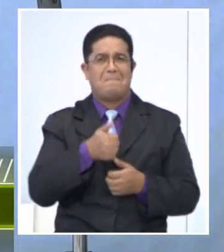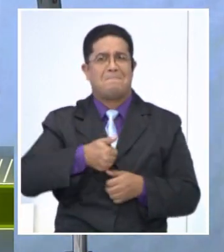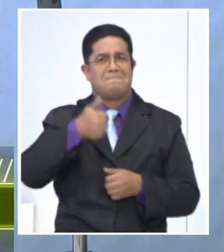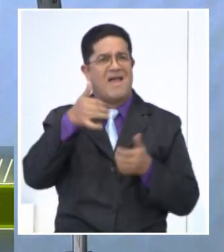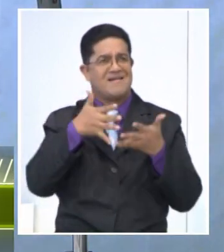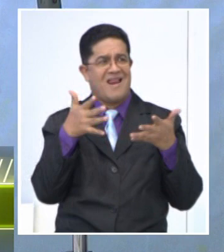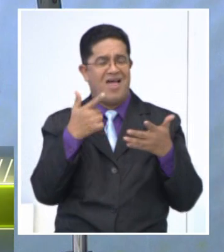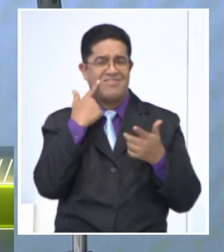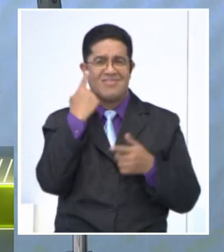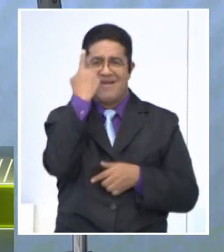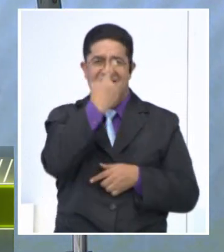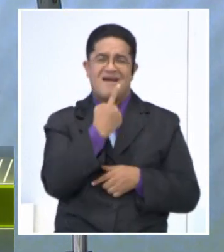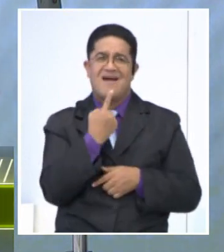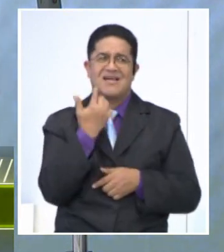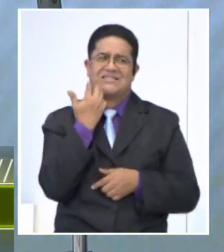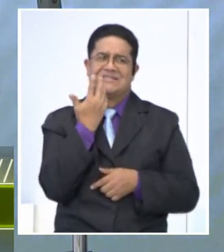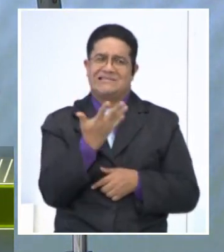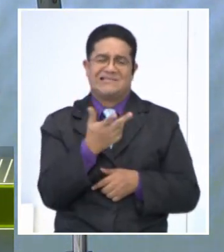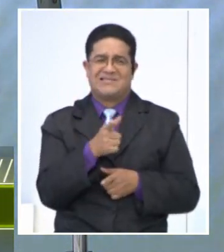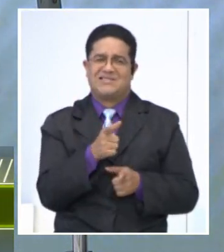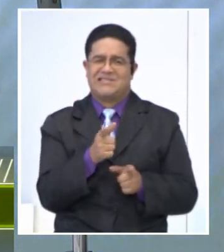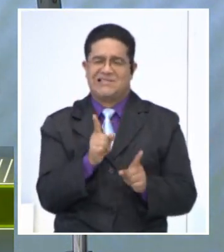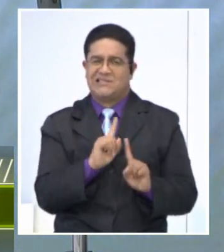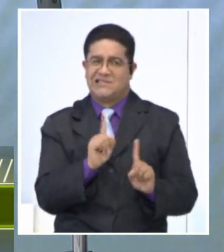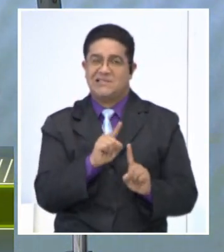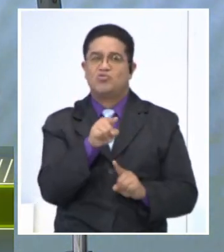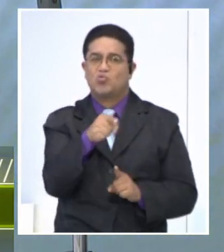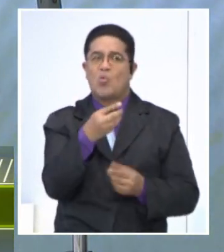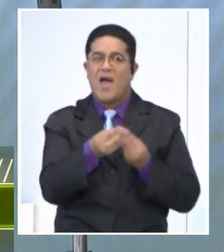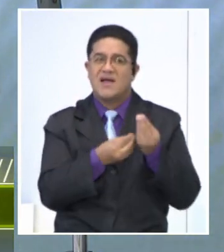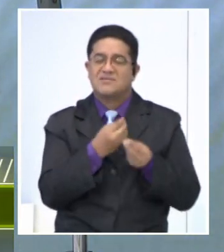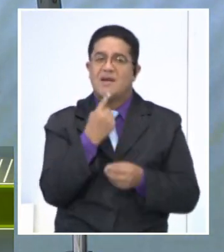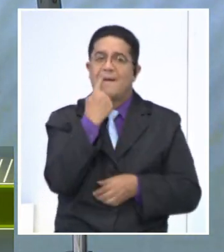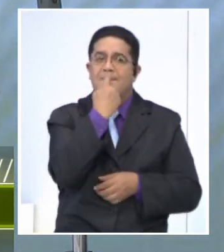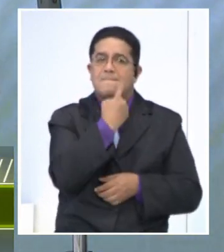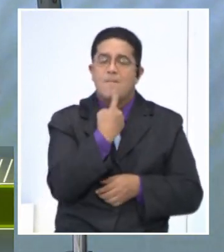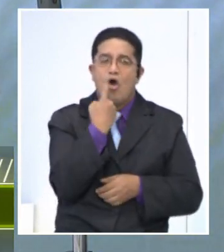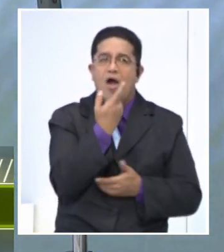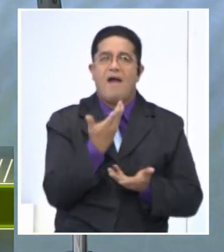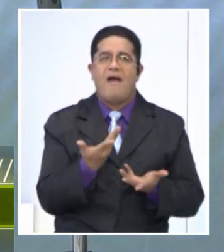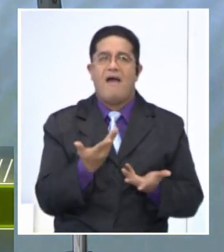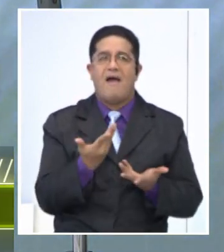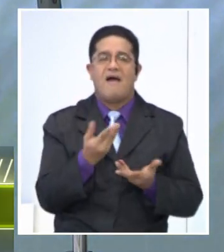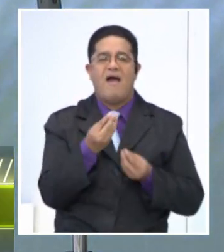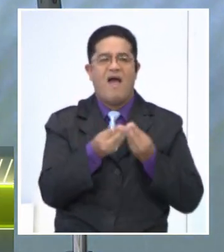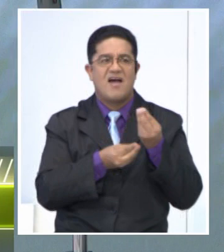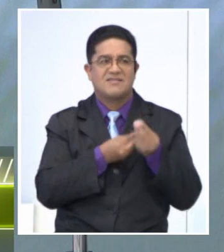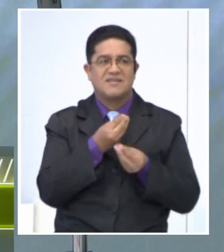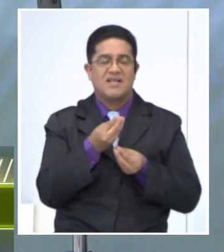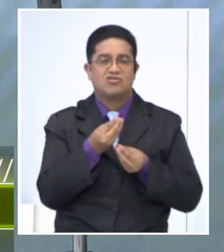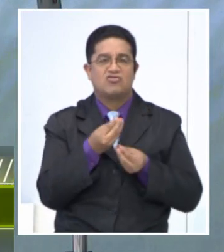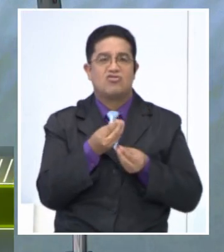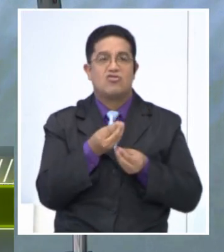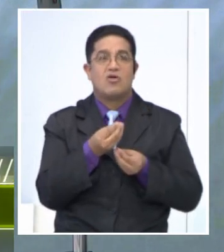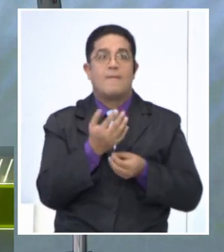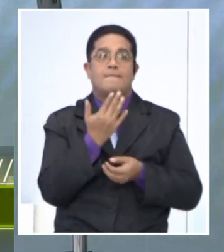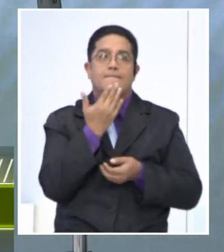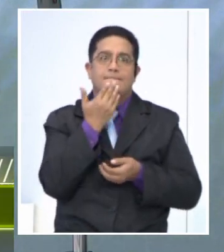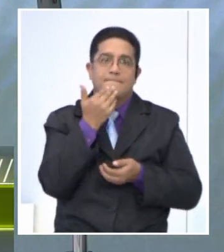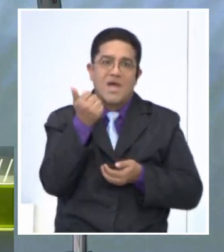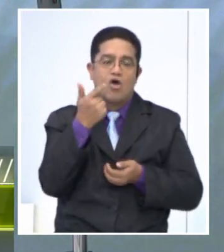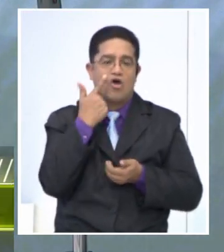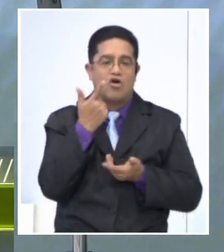rostro, y eso no puede ser, no es correcto. Tú no estás haciendo un labio, tú no estás haciendo una boca, tú estás haciendo o mejorando un labio que de repente